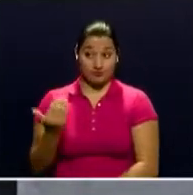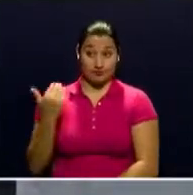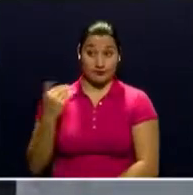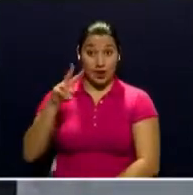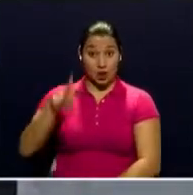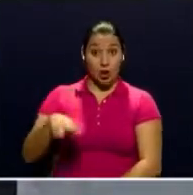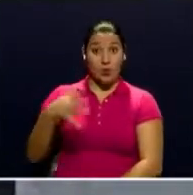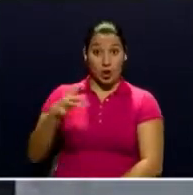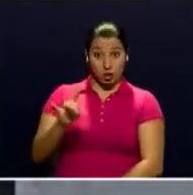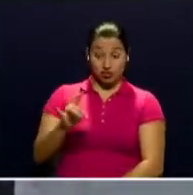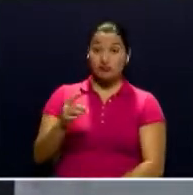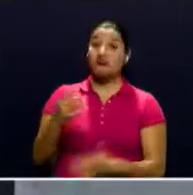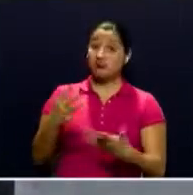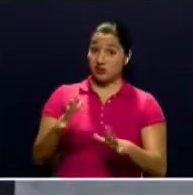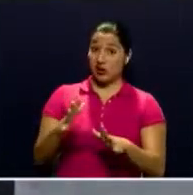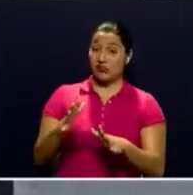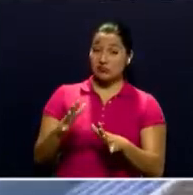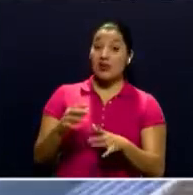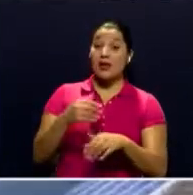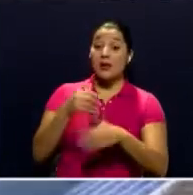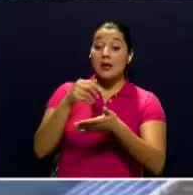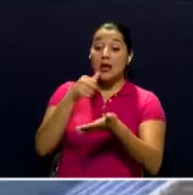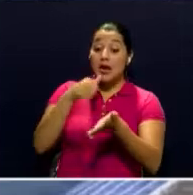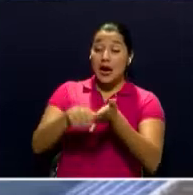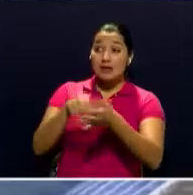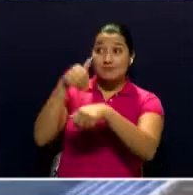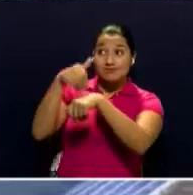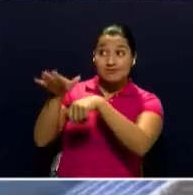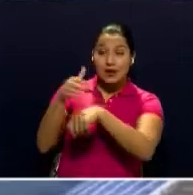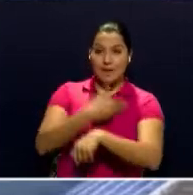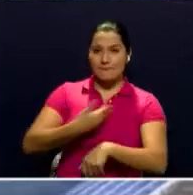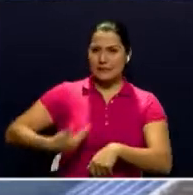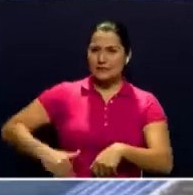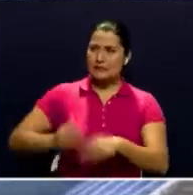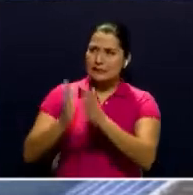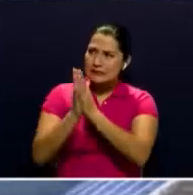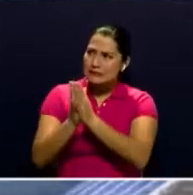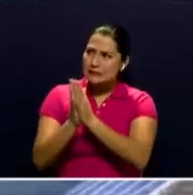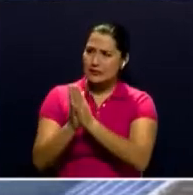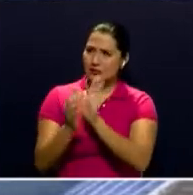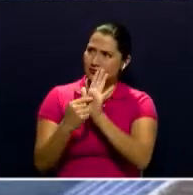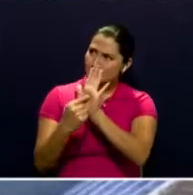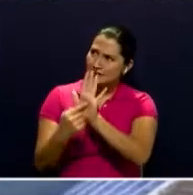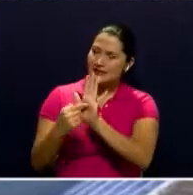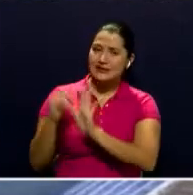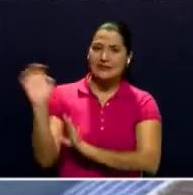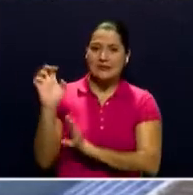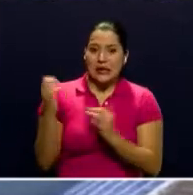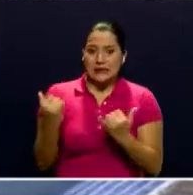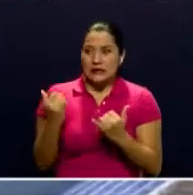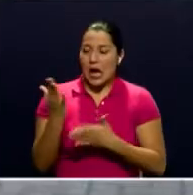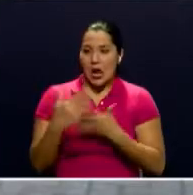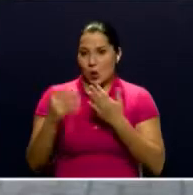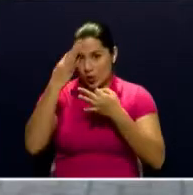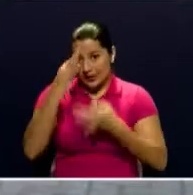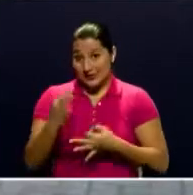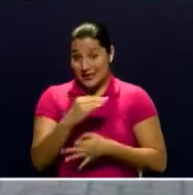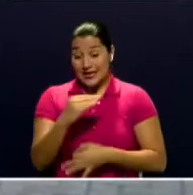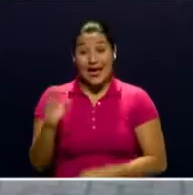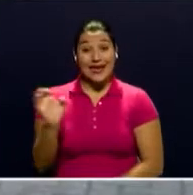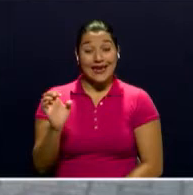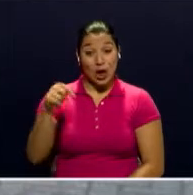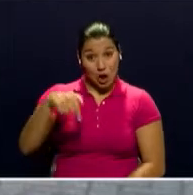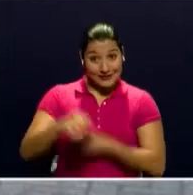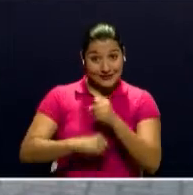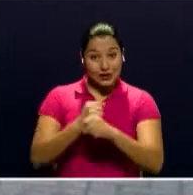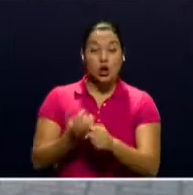2018 enviaron una carta al presidente mencionando la urgencia de las medidas y en enero de este año